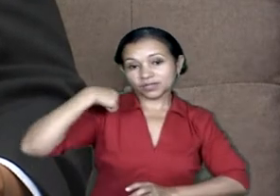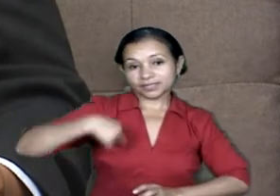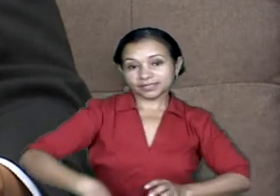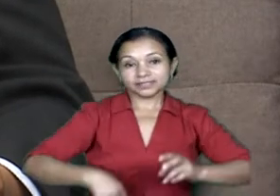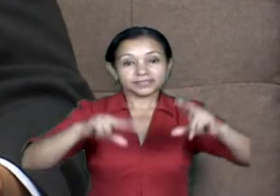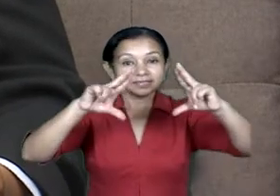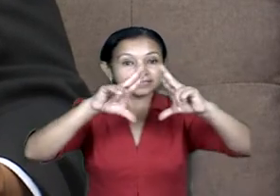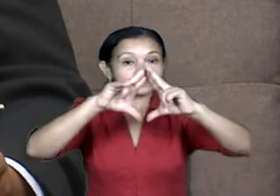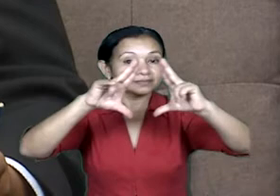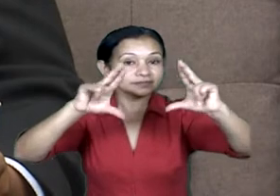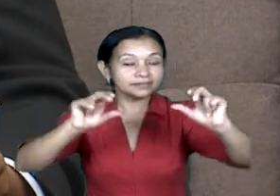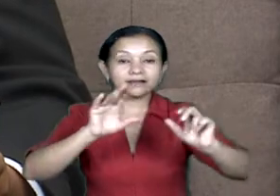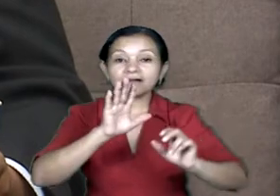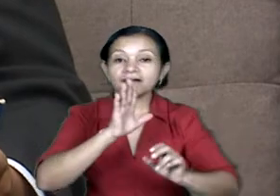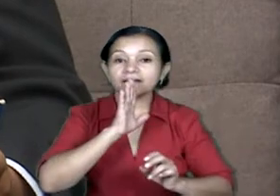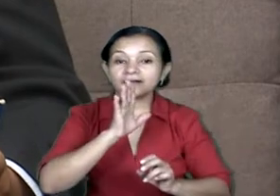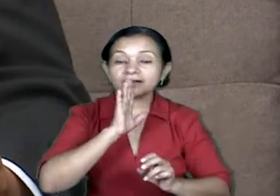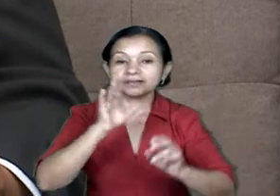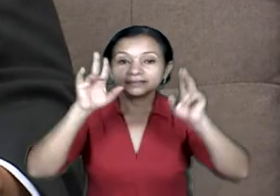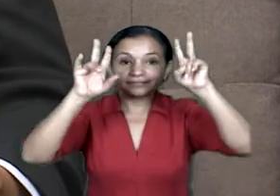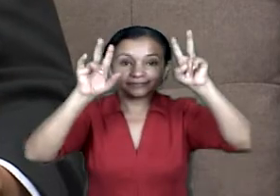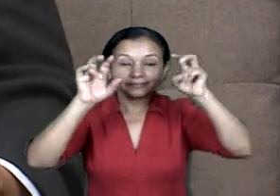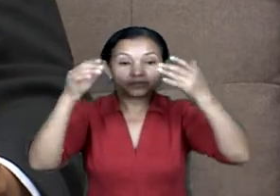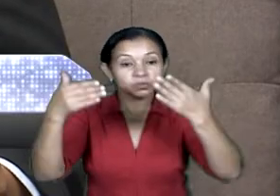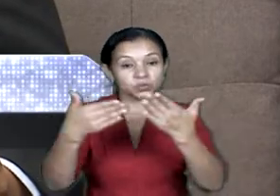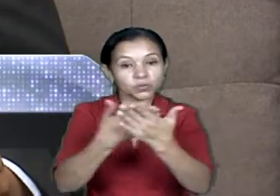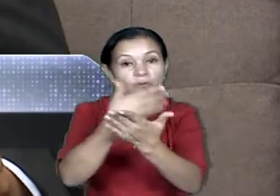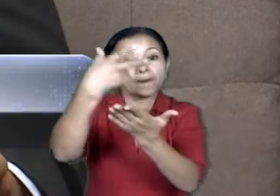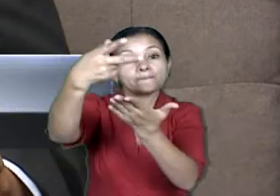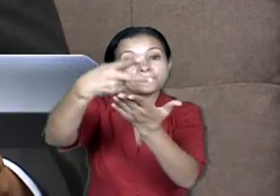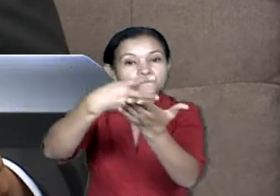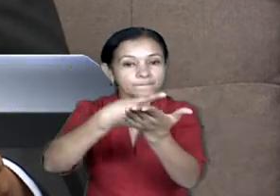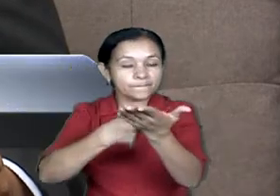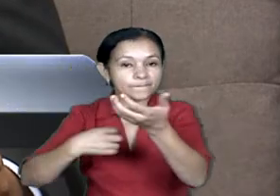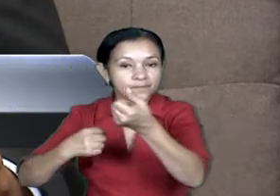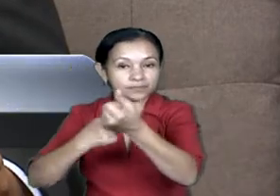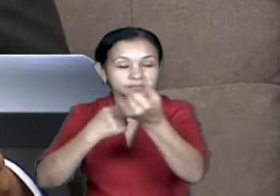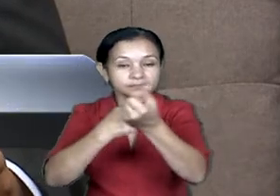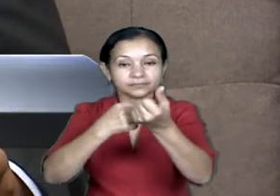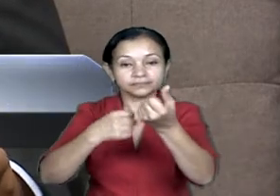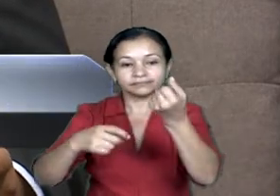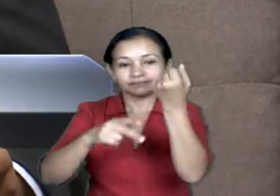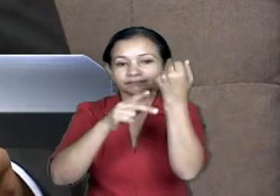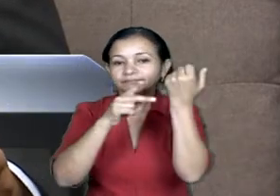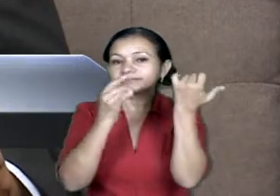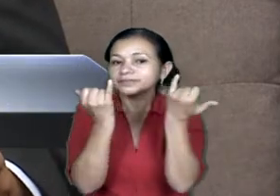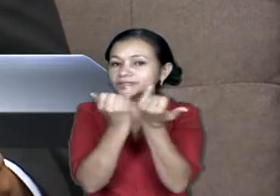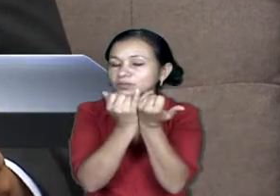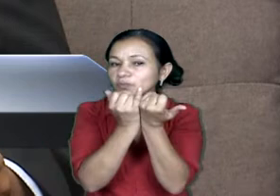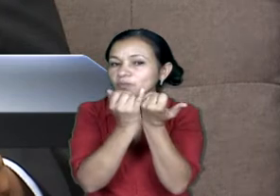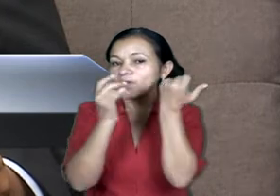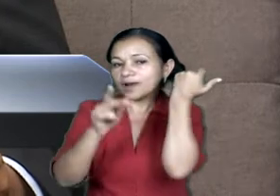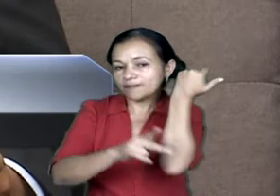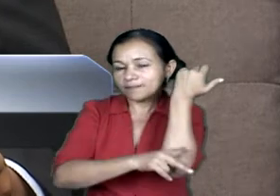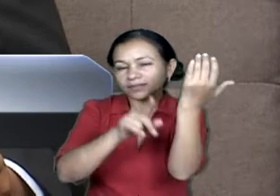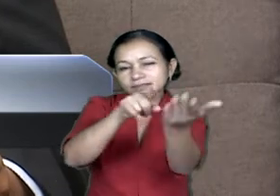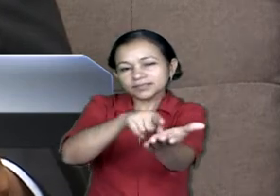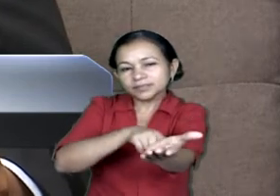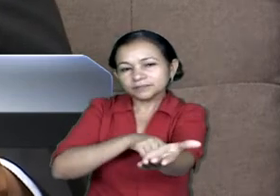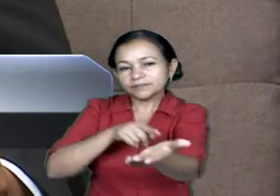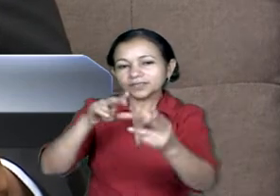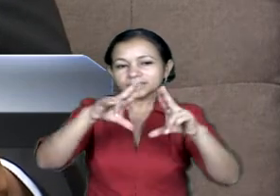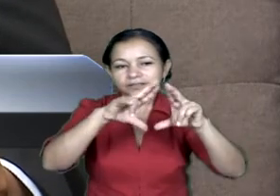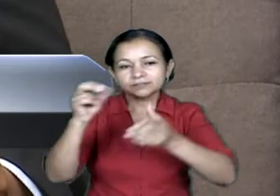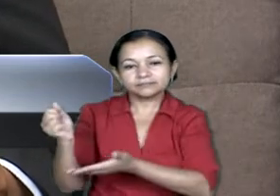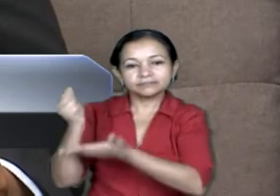con él estaremos abordando y conoceremos los nuevos proyectos que serán financiados por este país hermano para Nicaragua. Y en el cual, pues, a